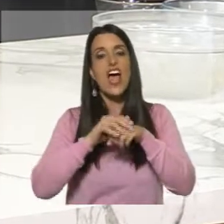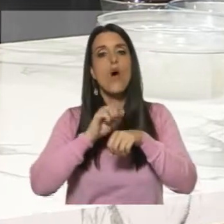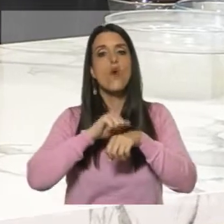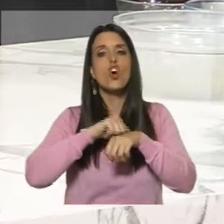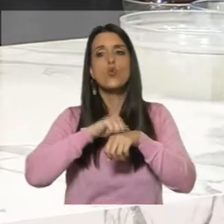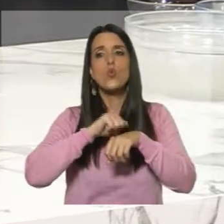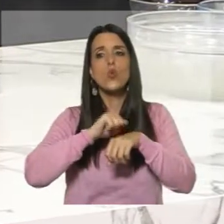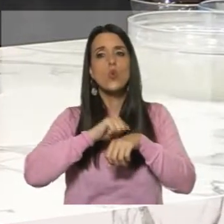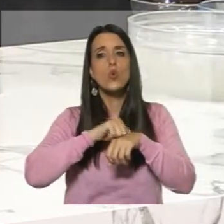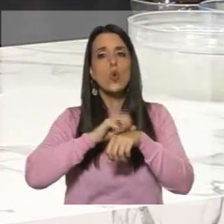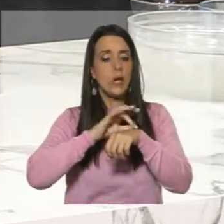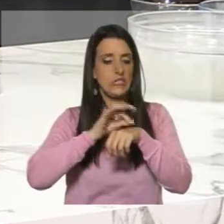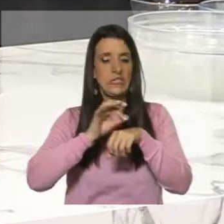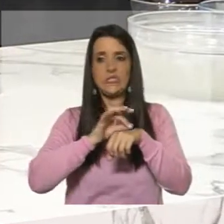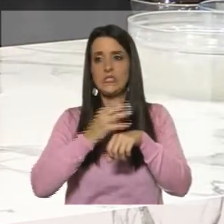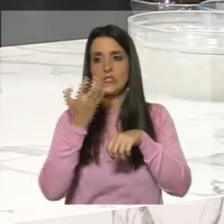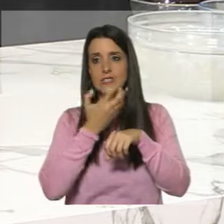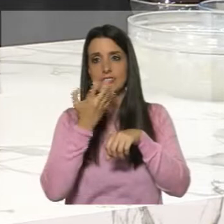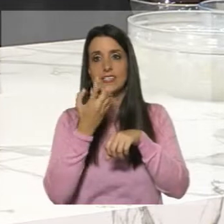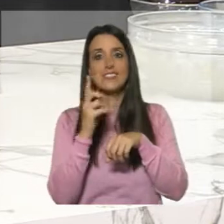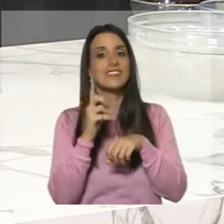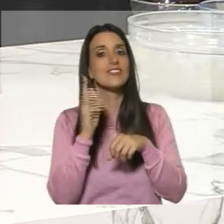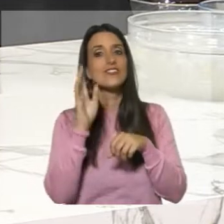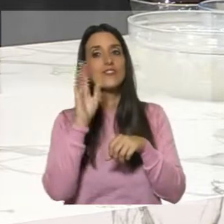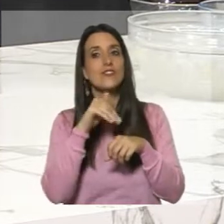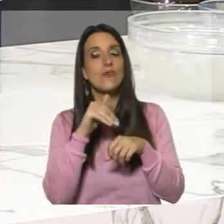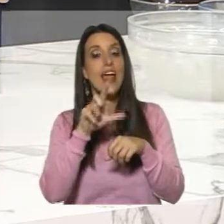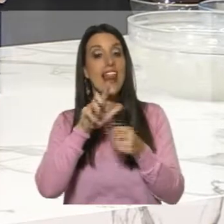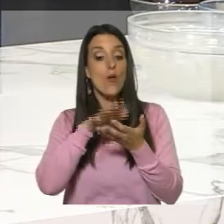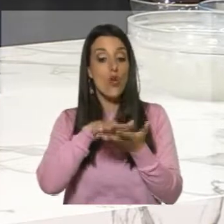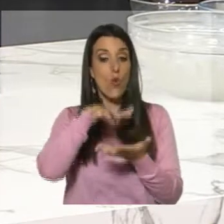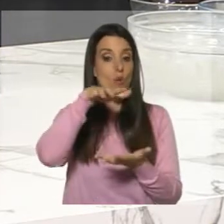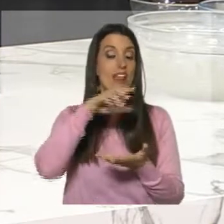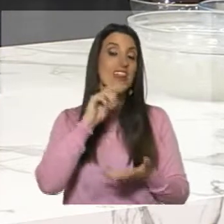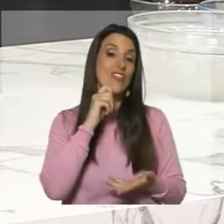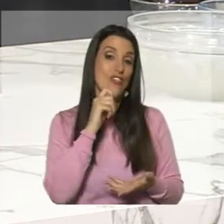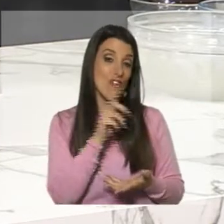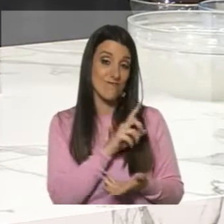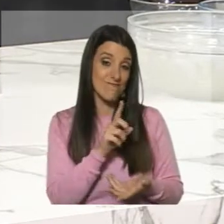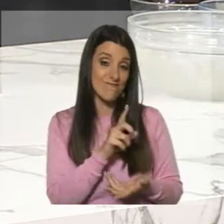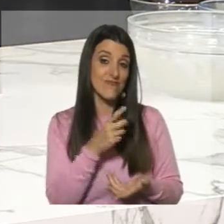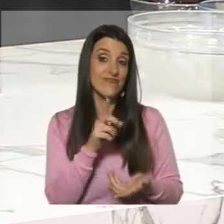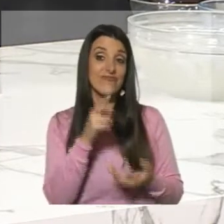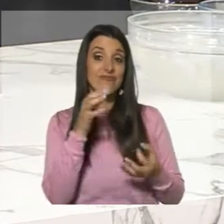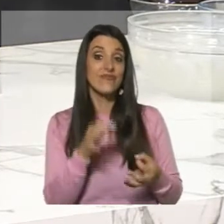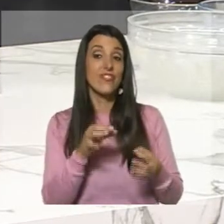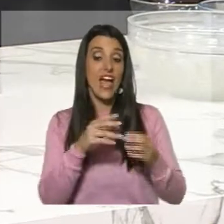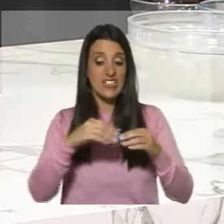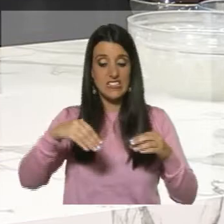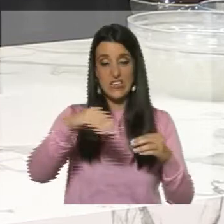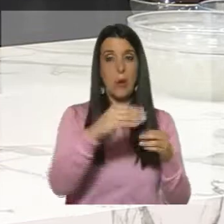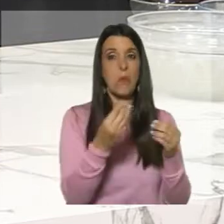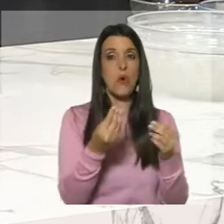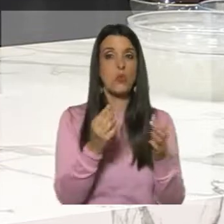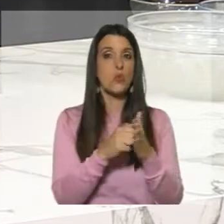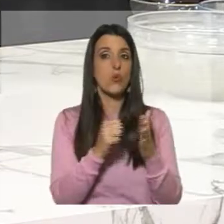una cascarita. Sí, sequita. Claro. Ahí está. Y eso no te permite que el leudado quede tan lindo y a su vez después cuando la vas a armar la rosca te quedan como pedazos